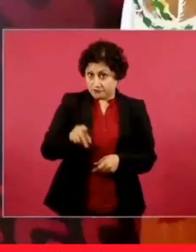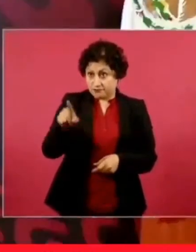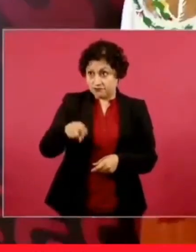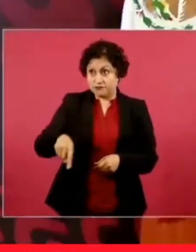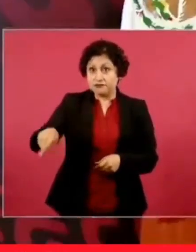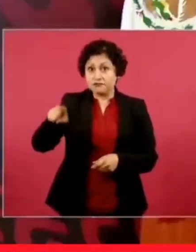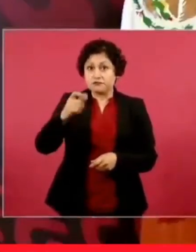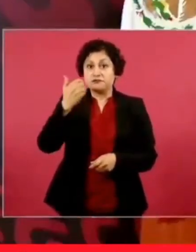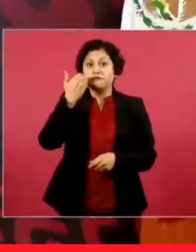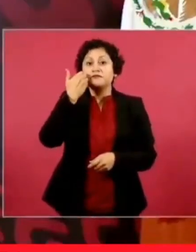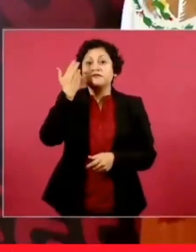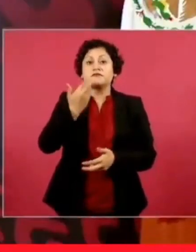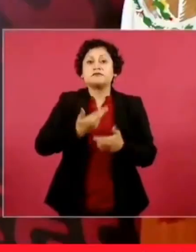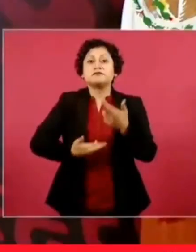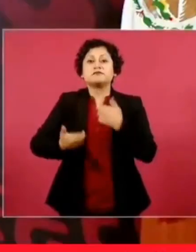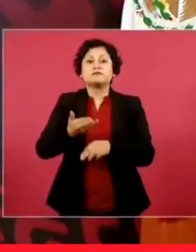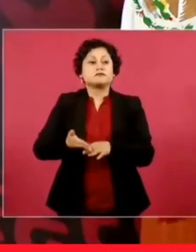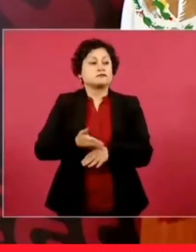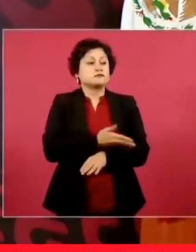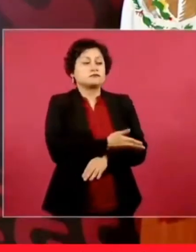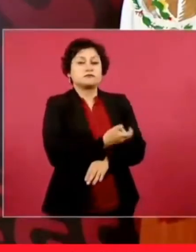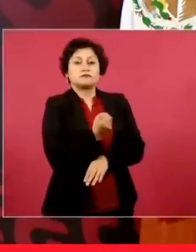al modelo anterior.